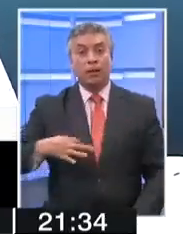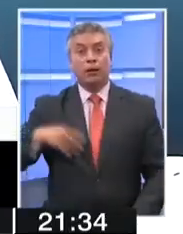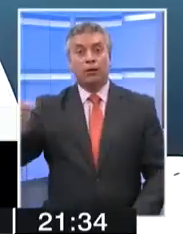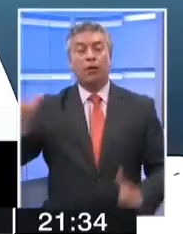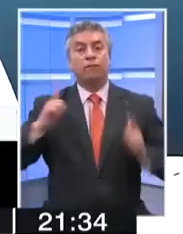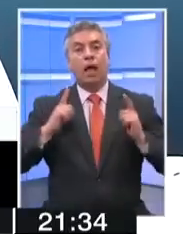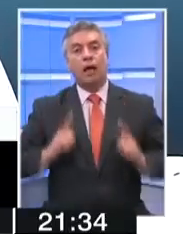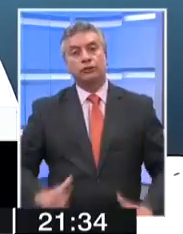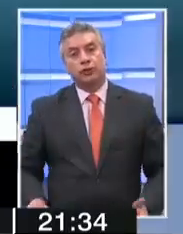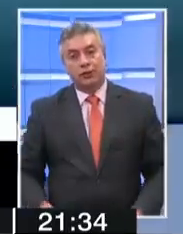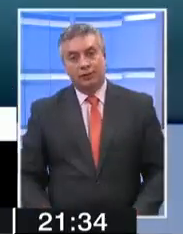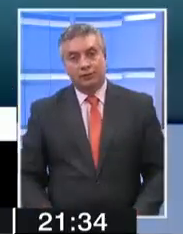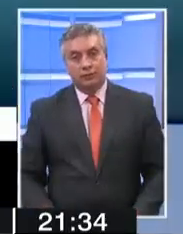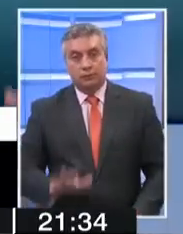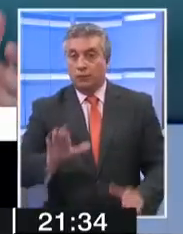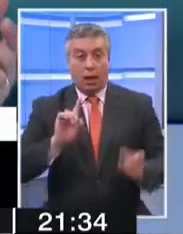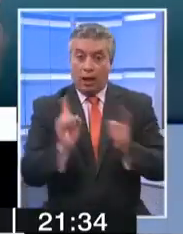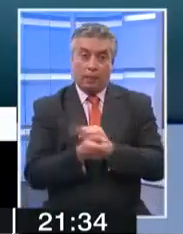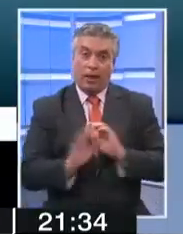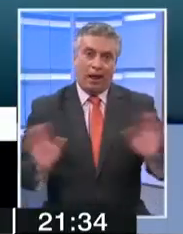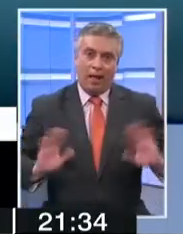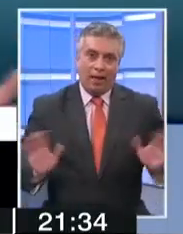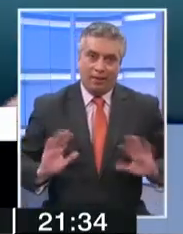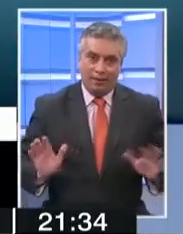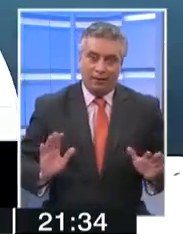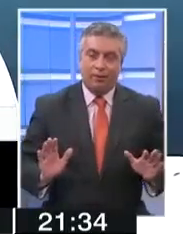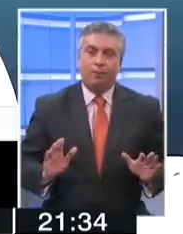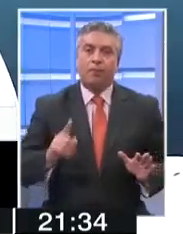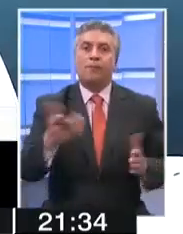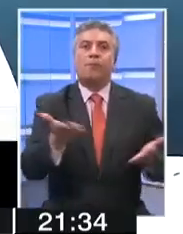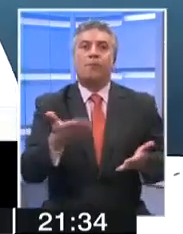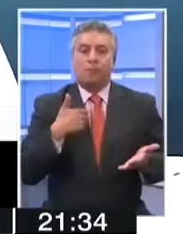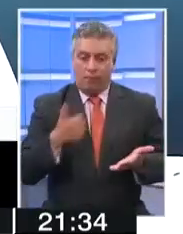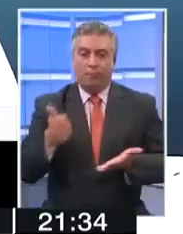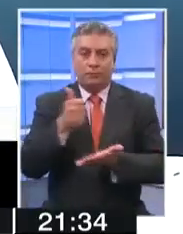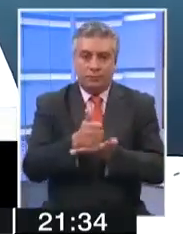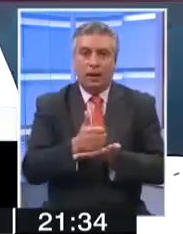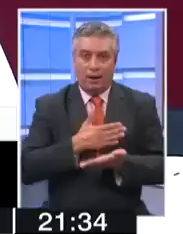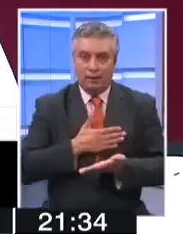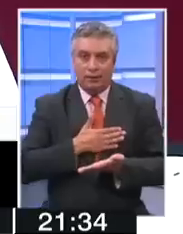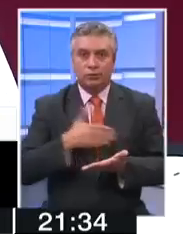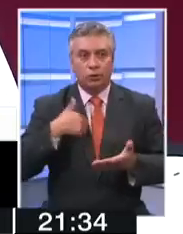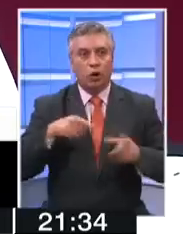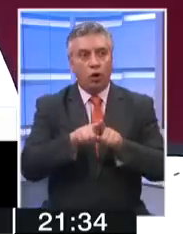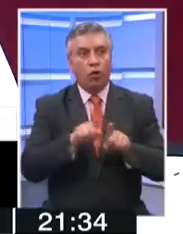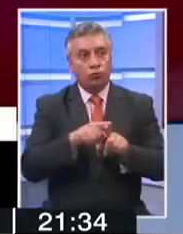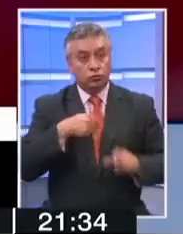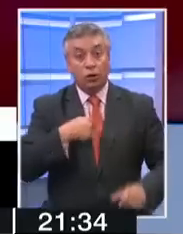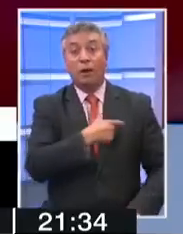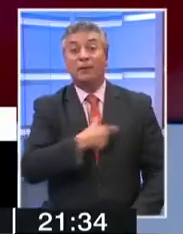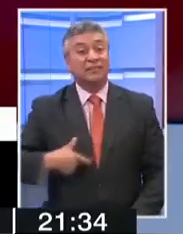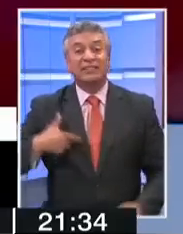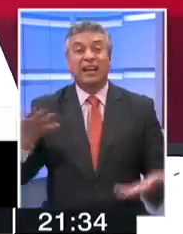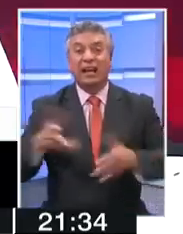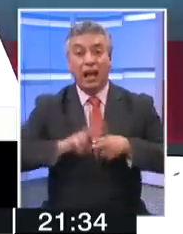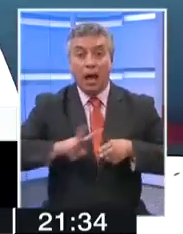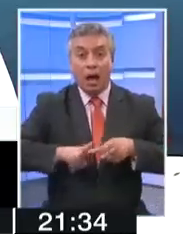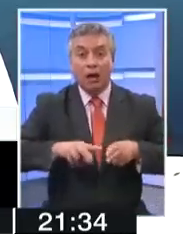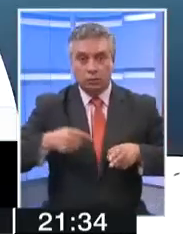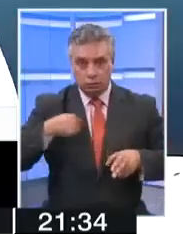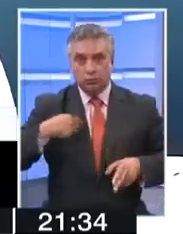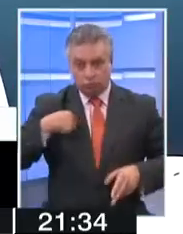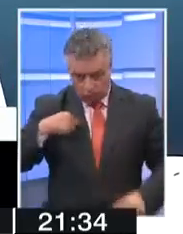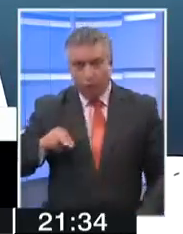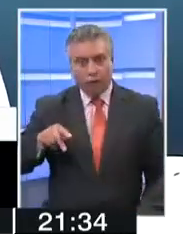vacaciones? No hubiera cambiado nada, ya, pero entonces, hubiera quedado el registro. ¿Qué haría yo como alcalde? Yo como alcalde o como presidente de la República. ¿Sabes lo que hago yo? Voy a meter las